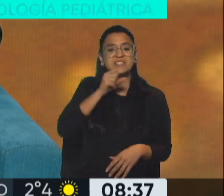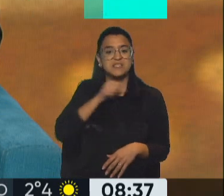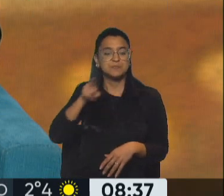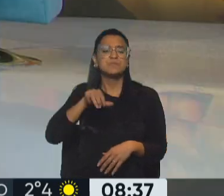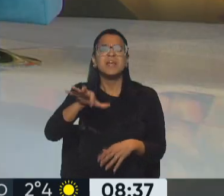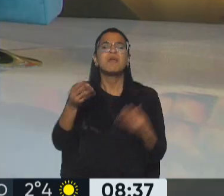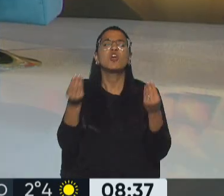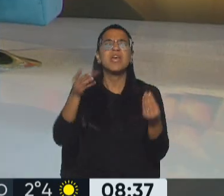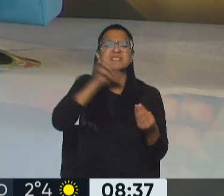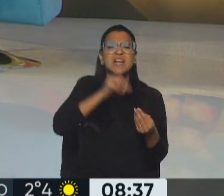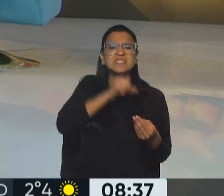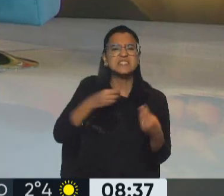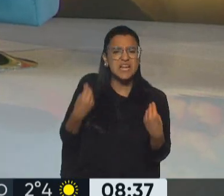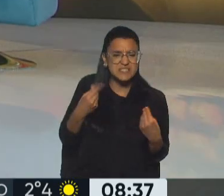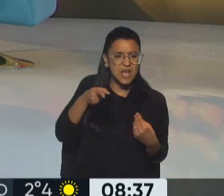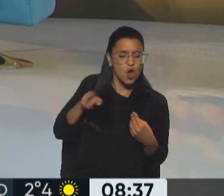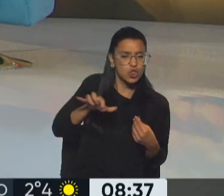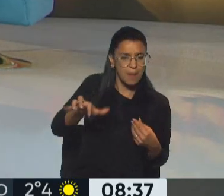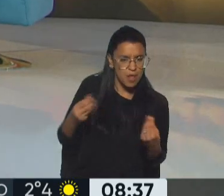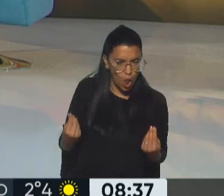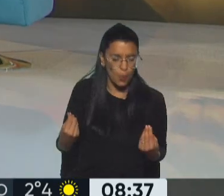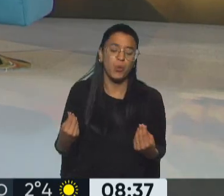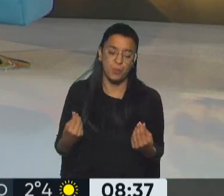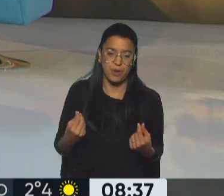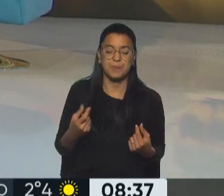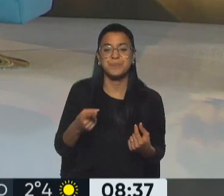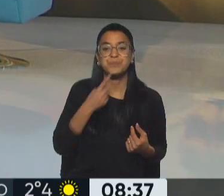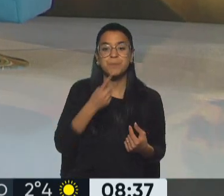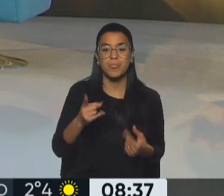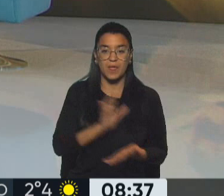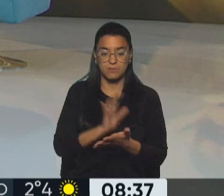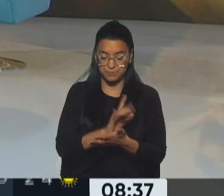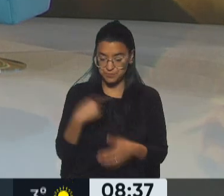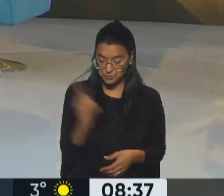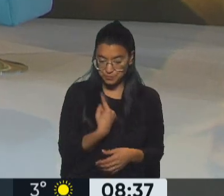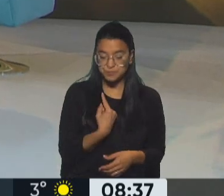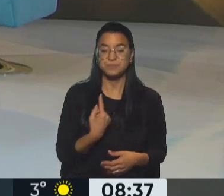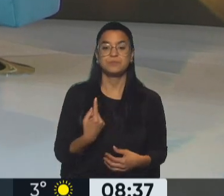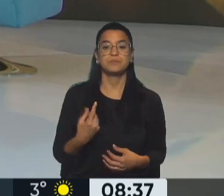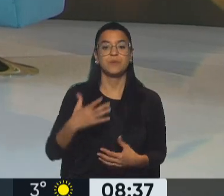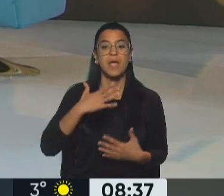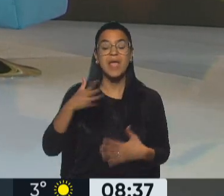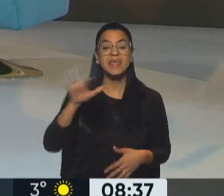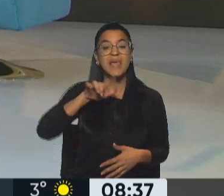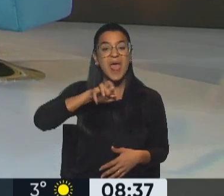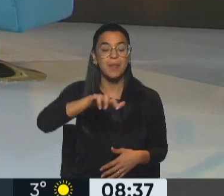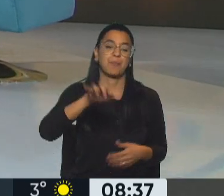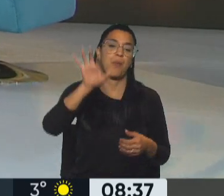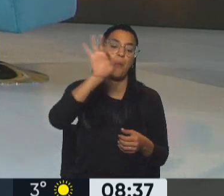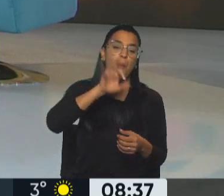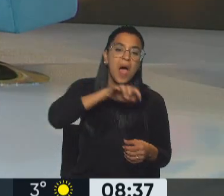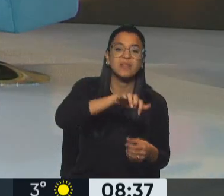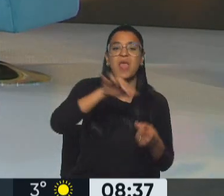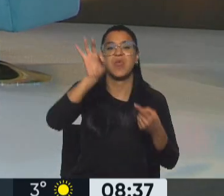¿qué es la resistencia antimicrobiana, básicamente? La resistencia antimicrobiana es una capacidad que adquieren los gérmenes,